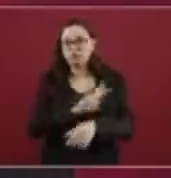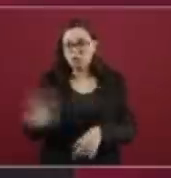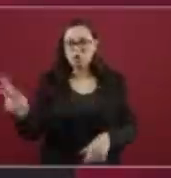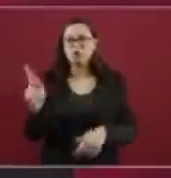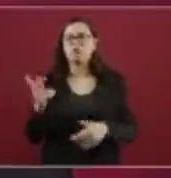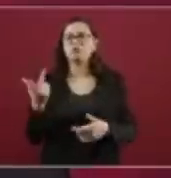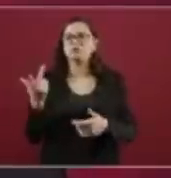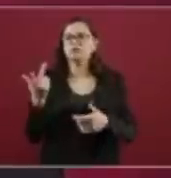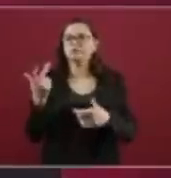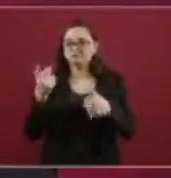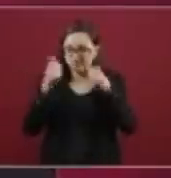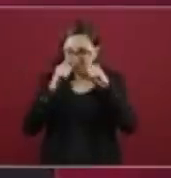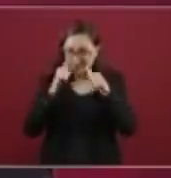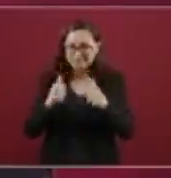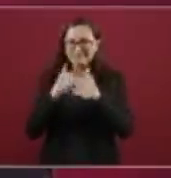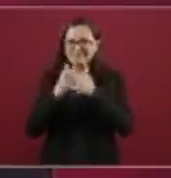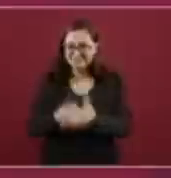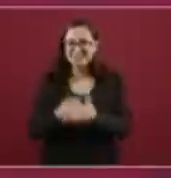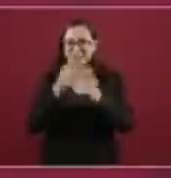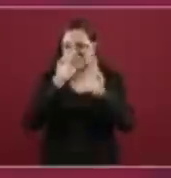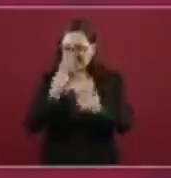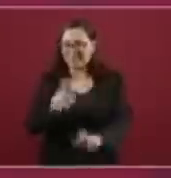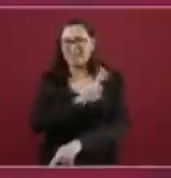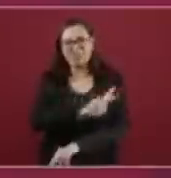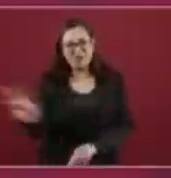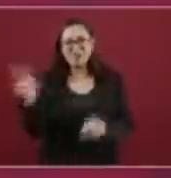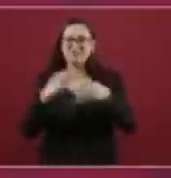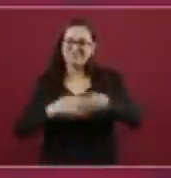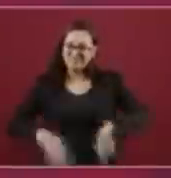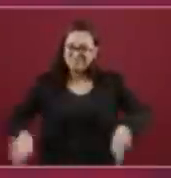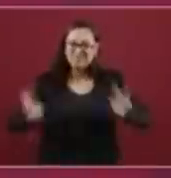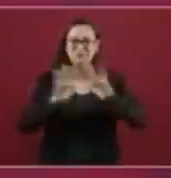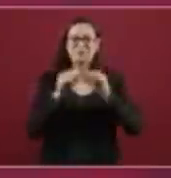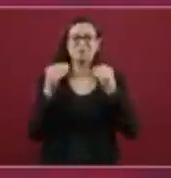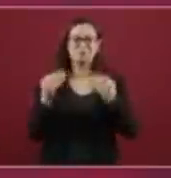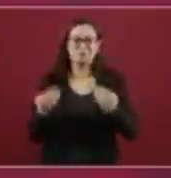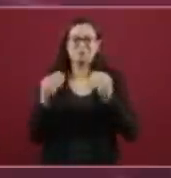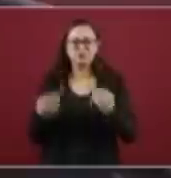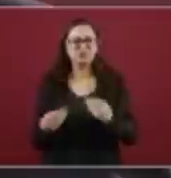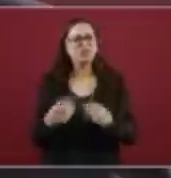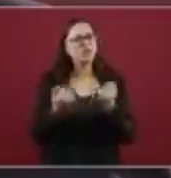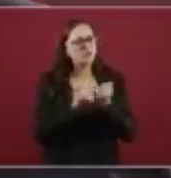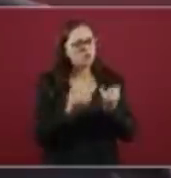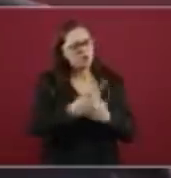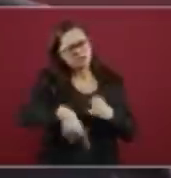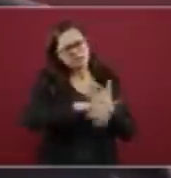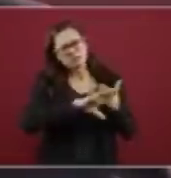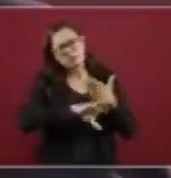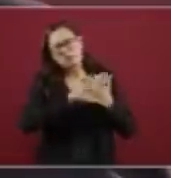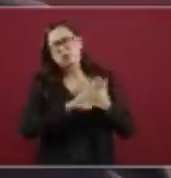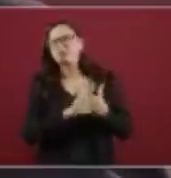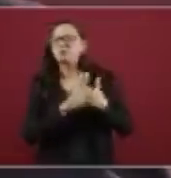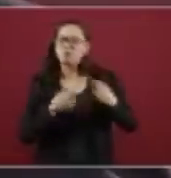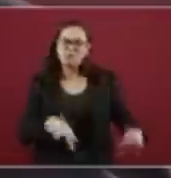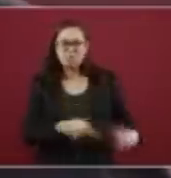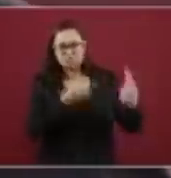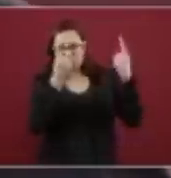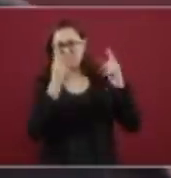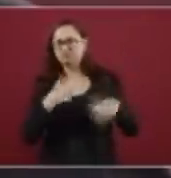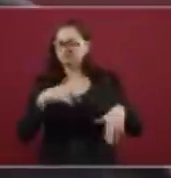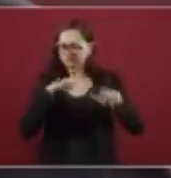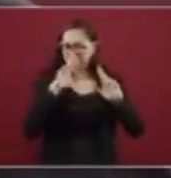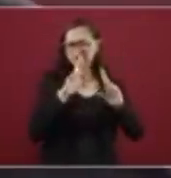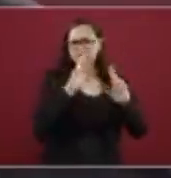eso es muy importante, respetar a los adversarios, respetar el derecho a disentir,